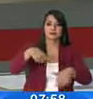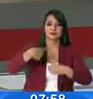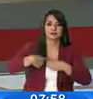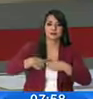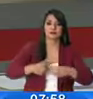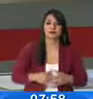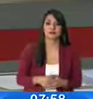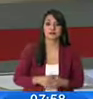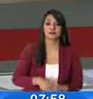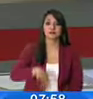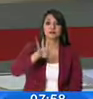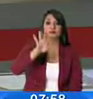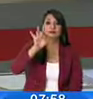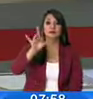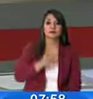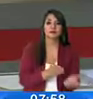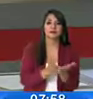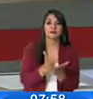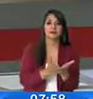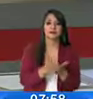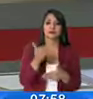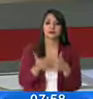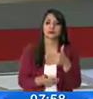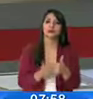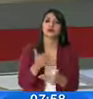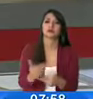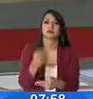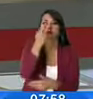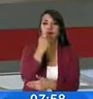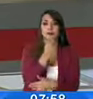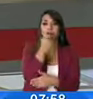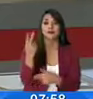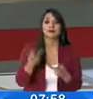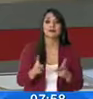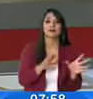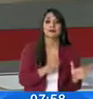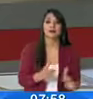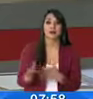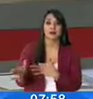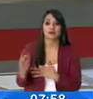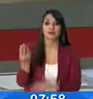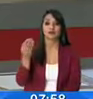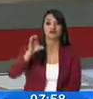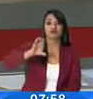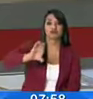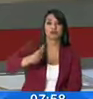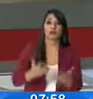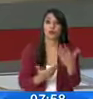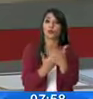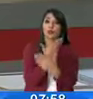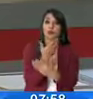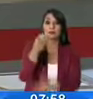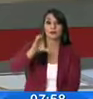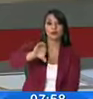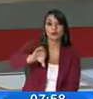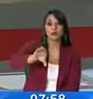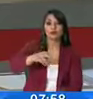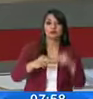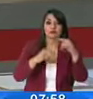Este brinda 48 servicios de procedimientos de rehabilitación y terapias. La inversión de este centro asciende a